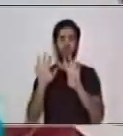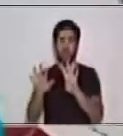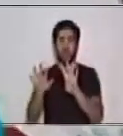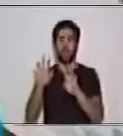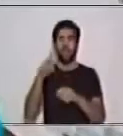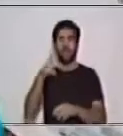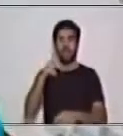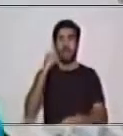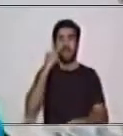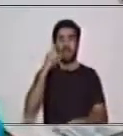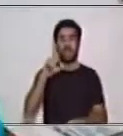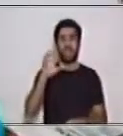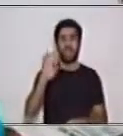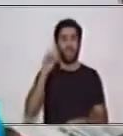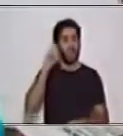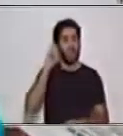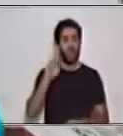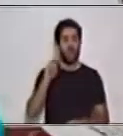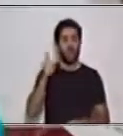kilogramos, ¿sí?